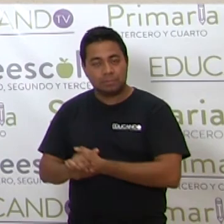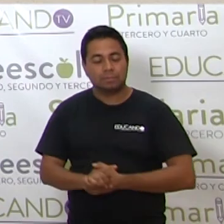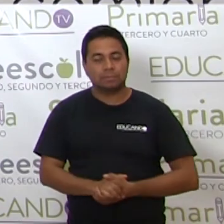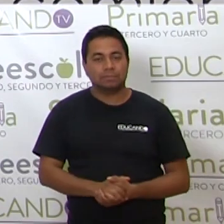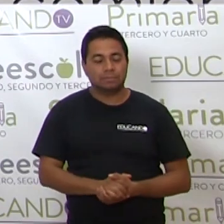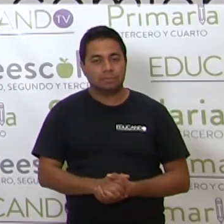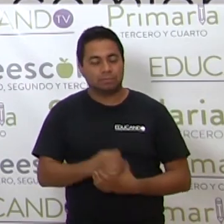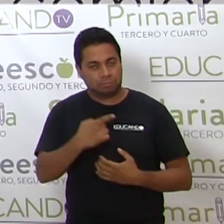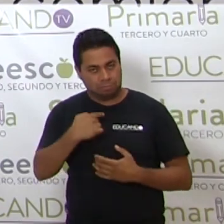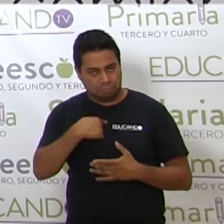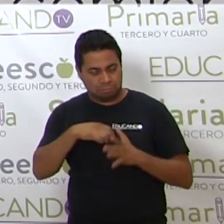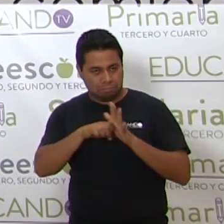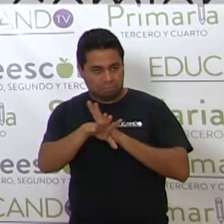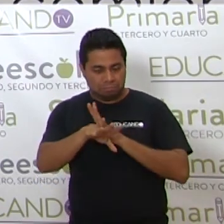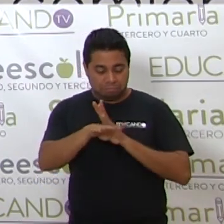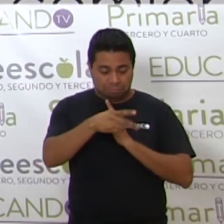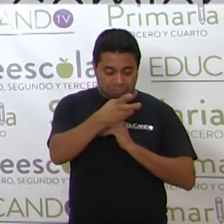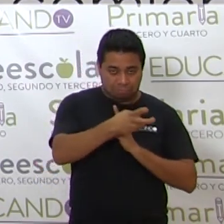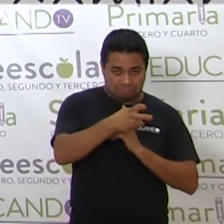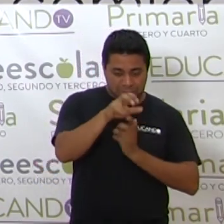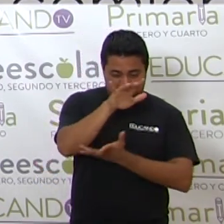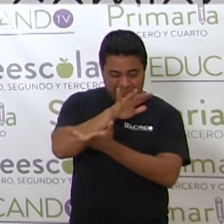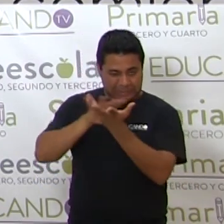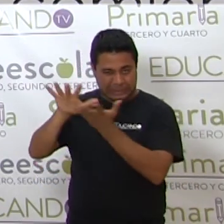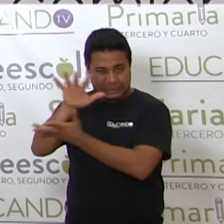si yo te pongo en desorden